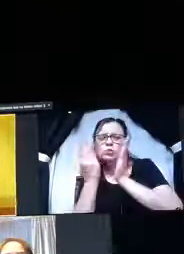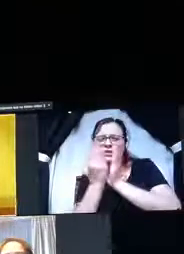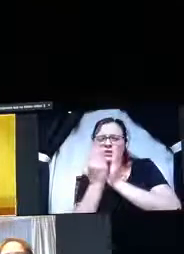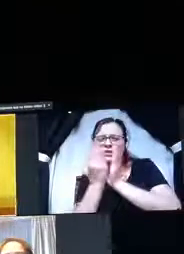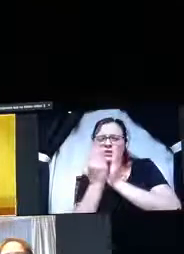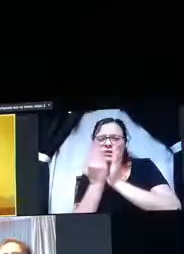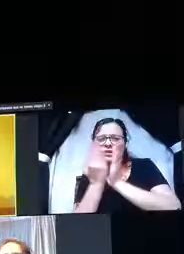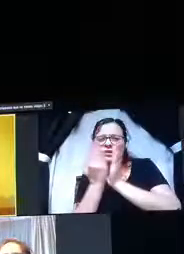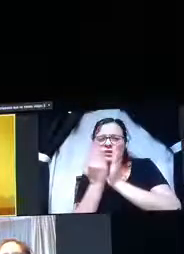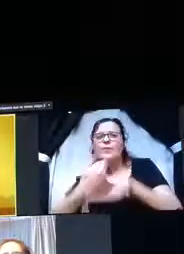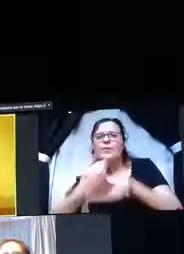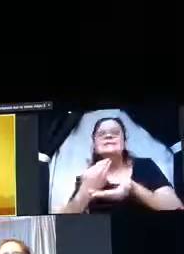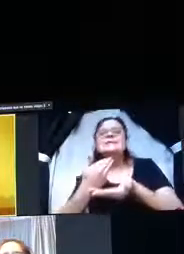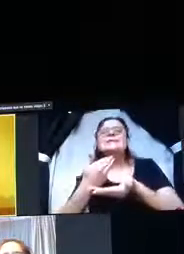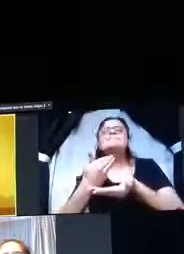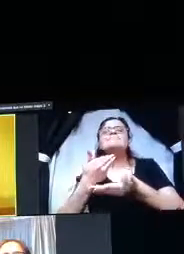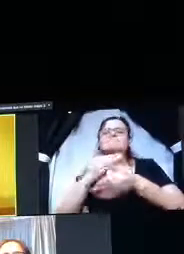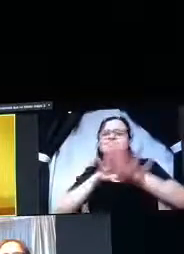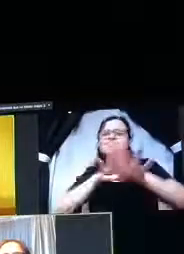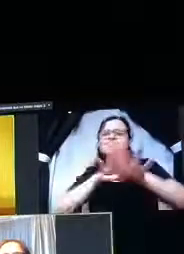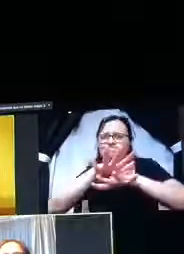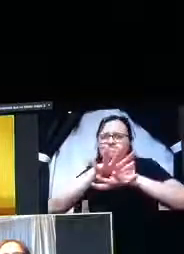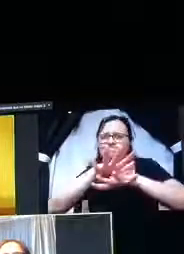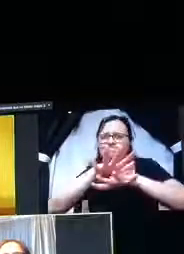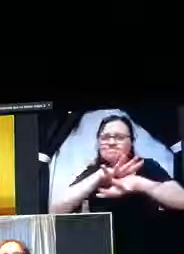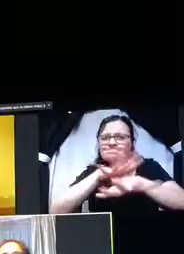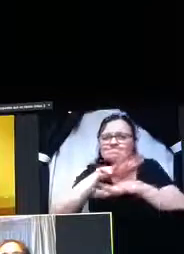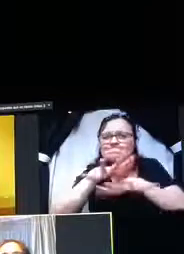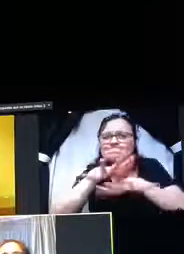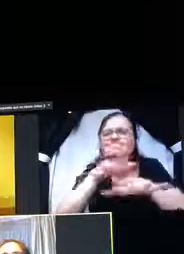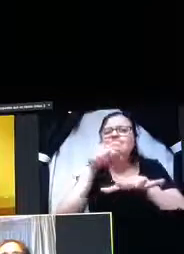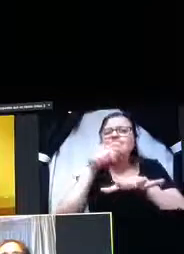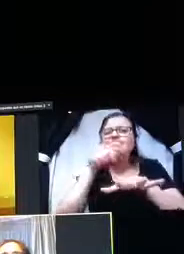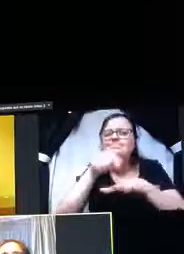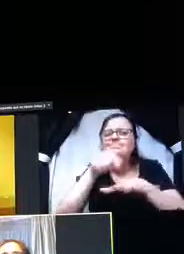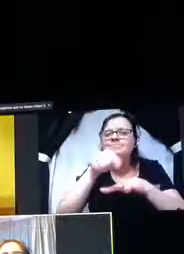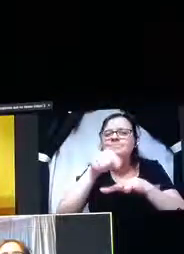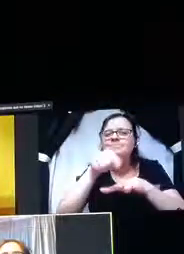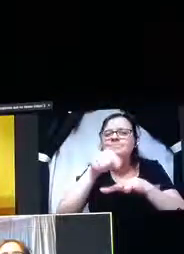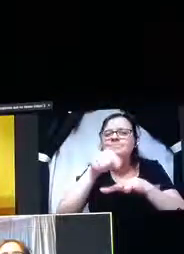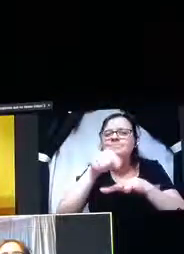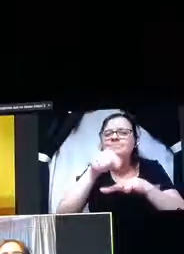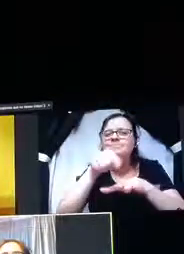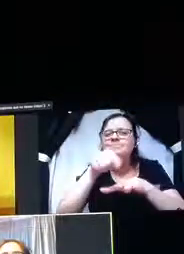¿no? Por eso es que hablo mucho desde digamos,